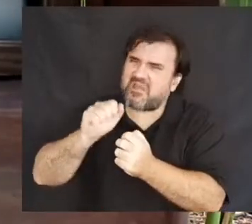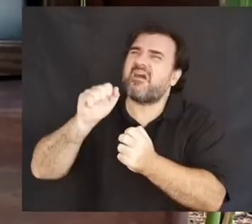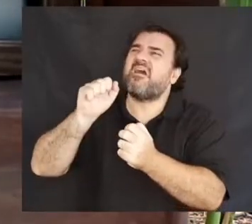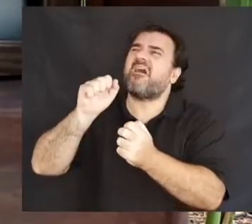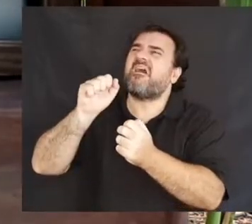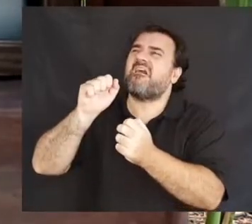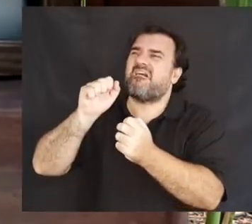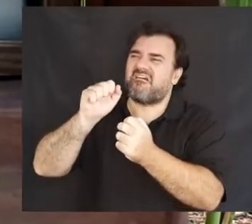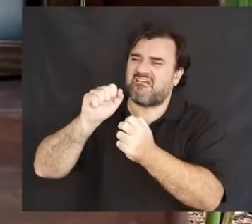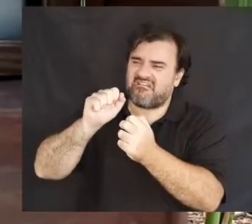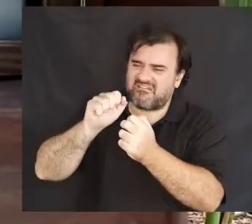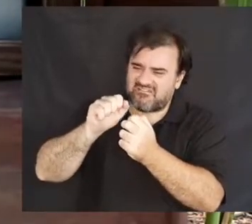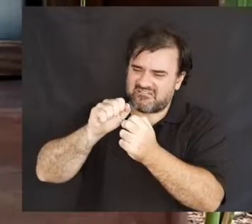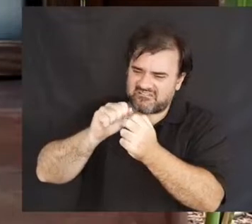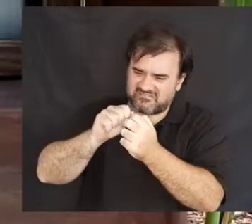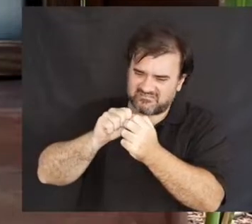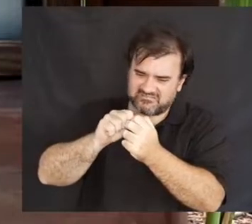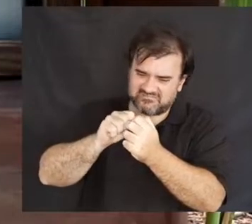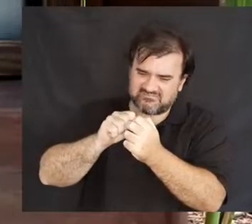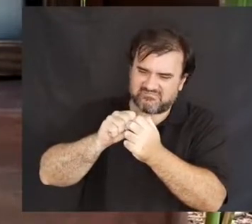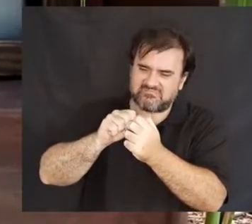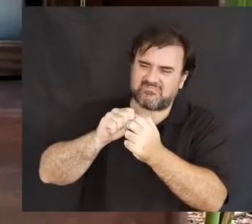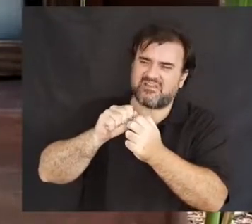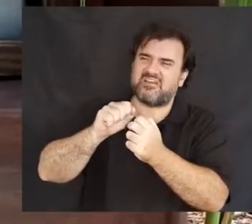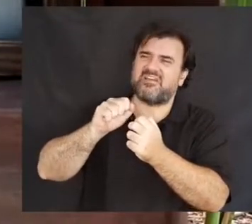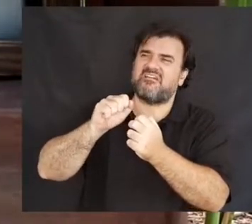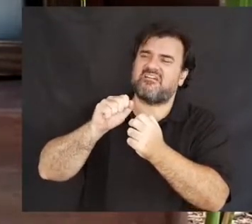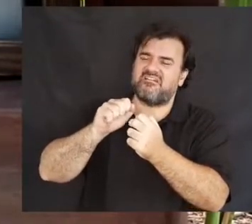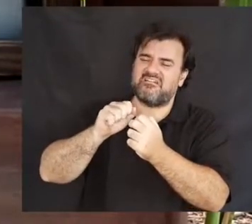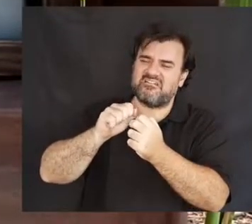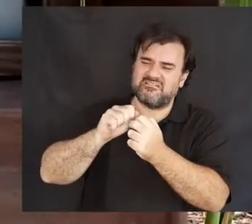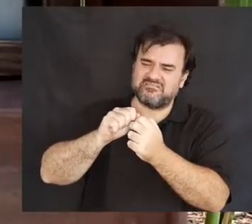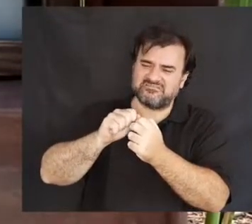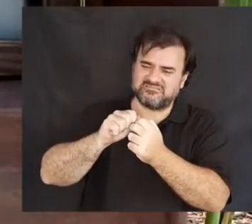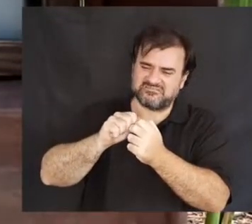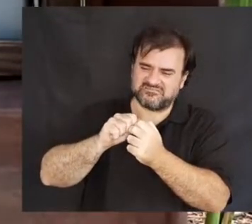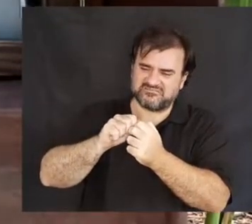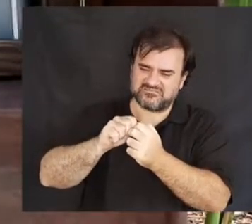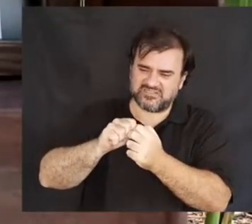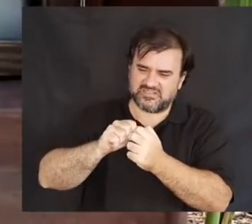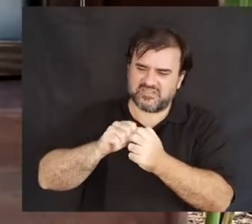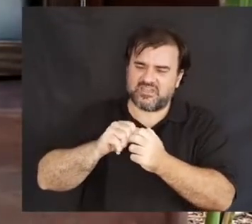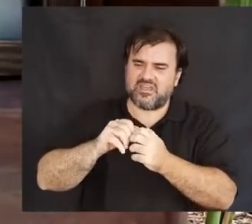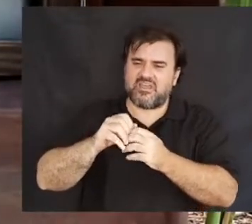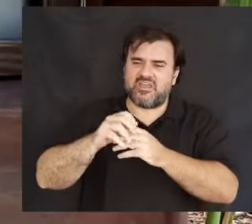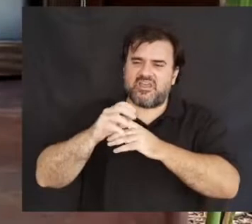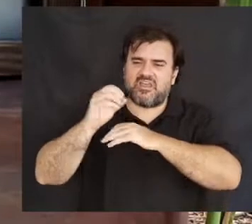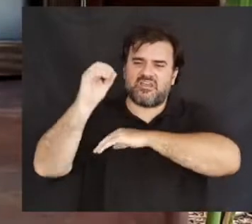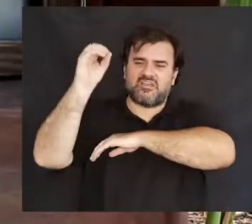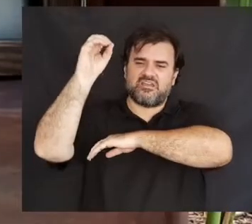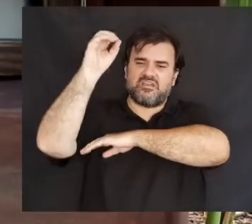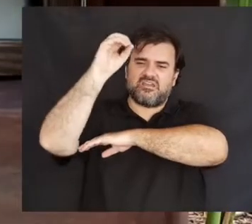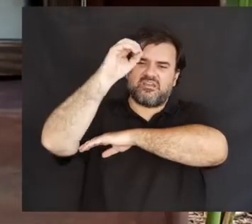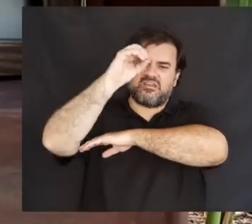agobiado por una pena inconmensurable. aquel atardecer,